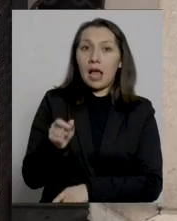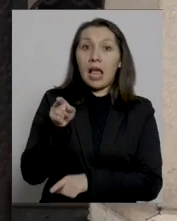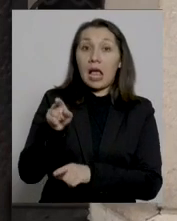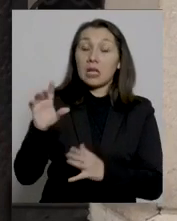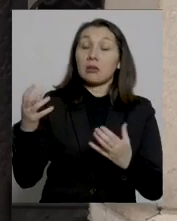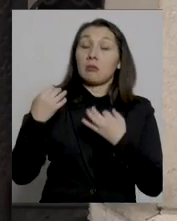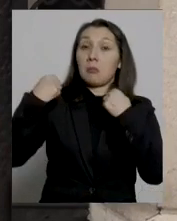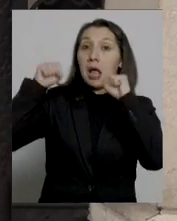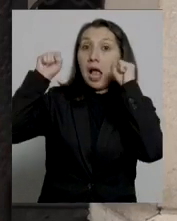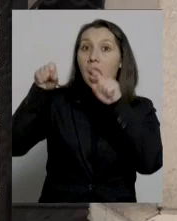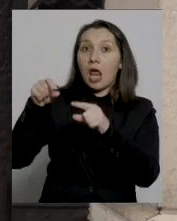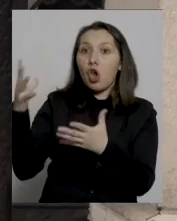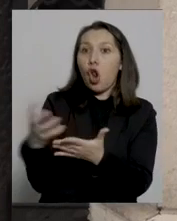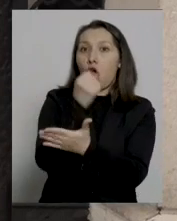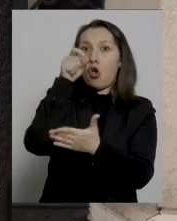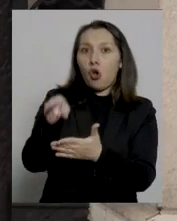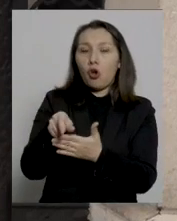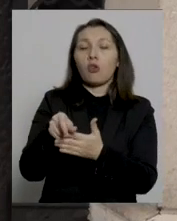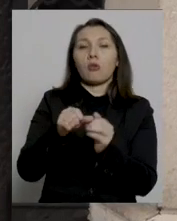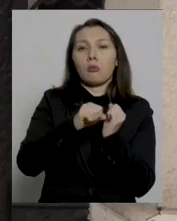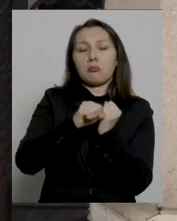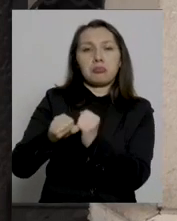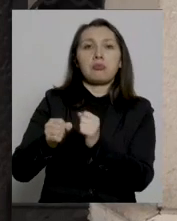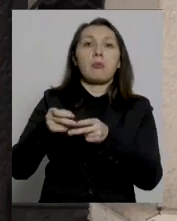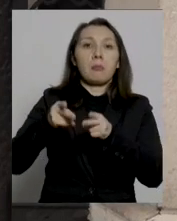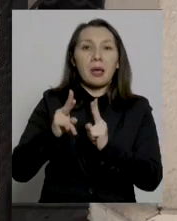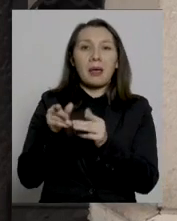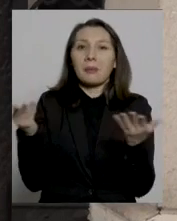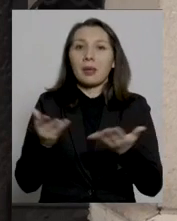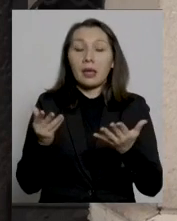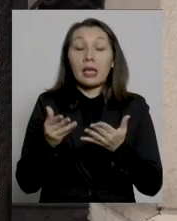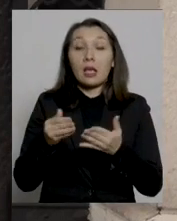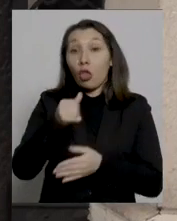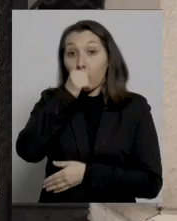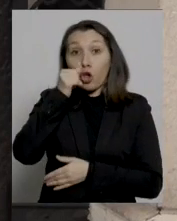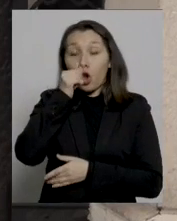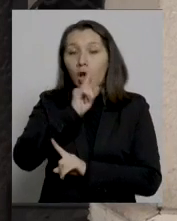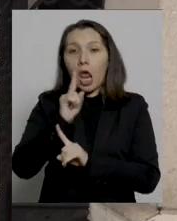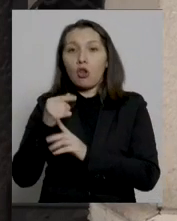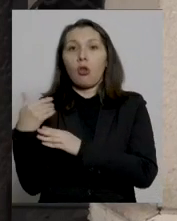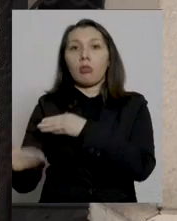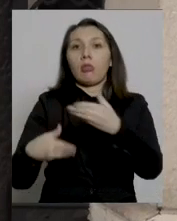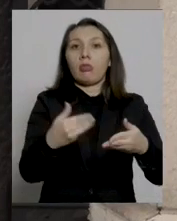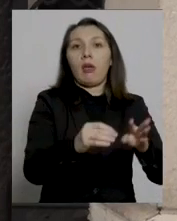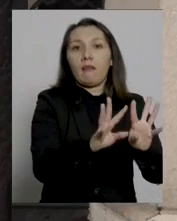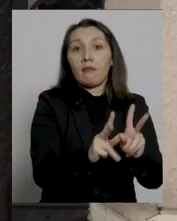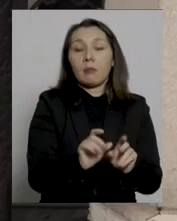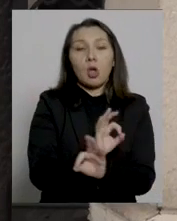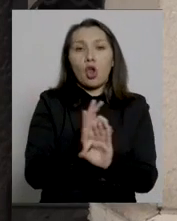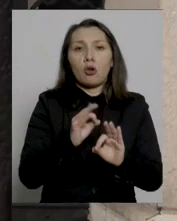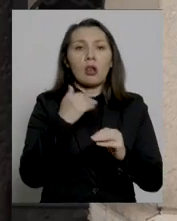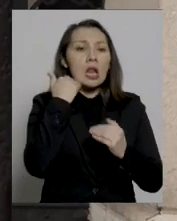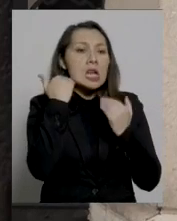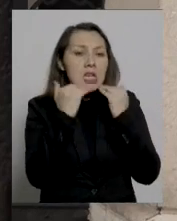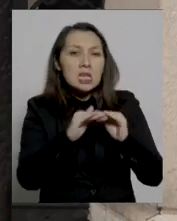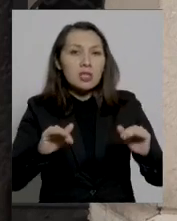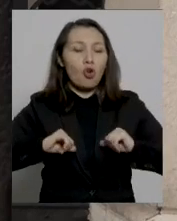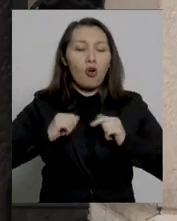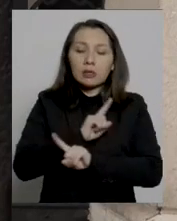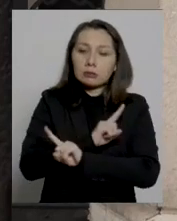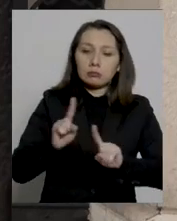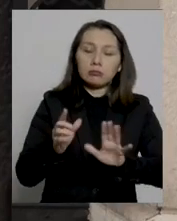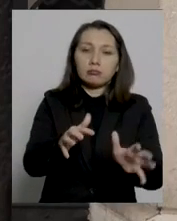este éxito policial que va a permitir que esa droga no llegue a las familias, no llegue a los niños, no llegue a los